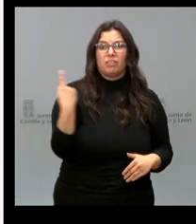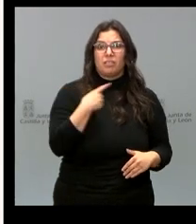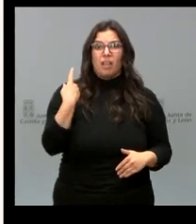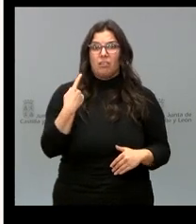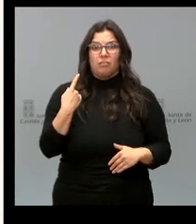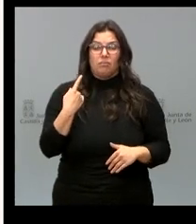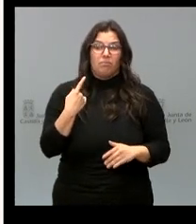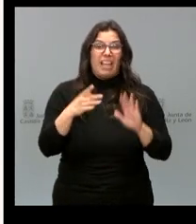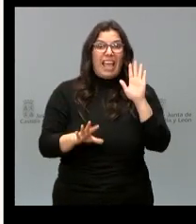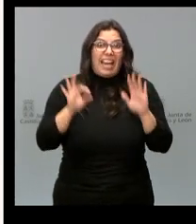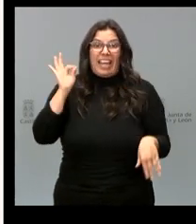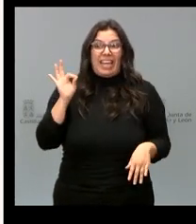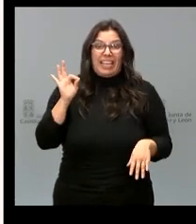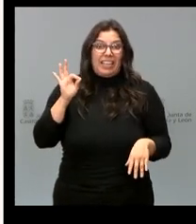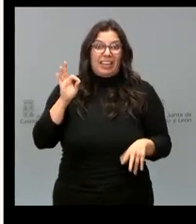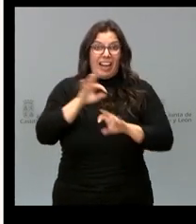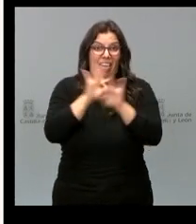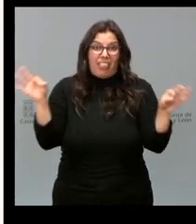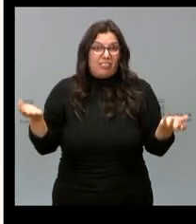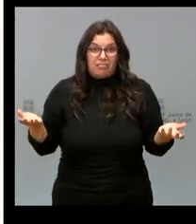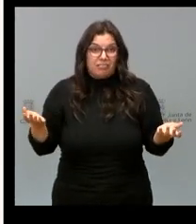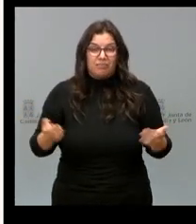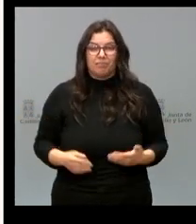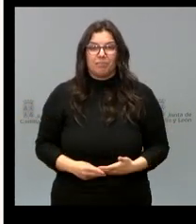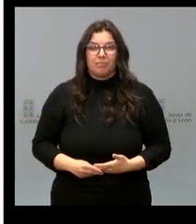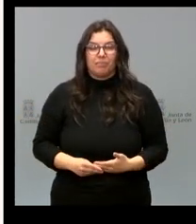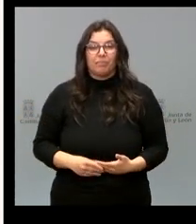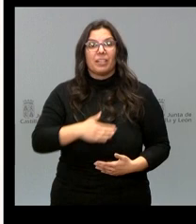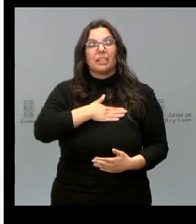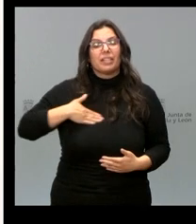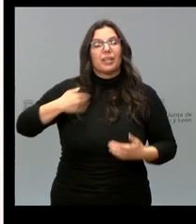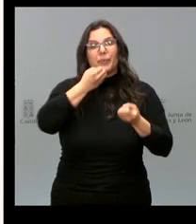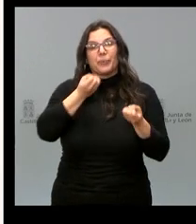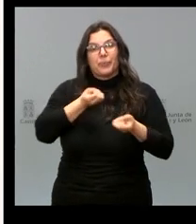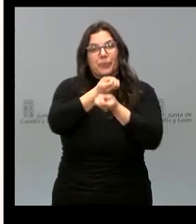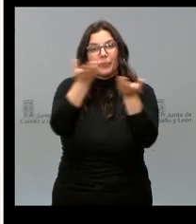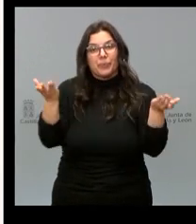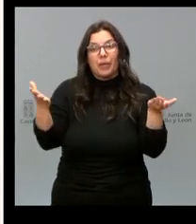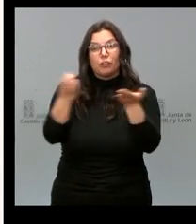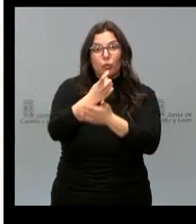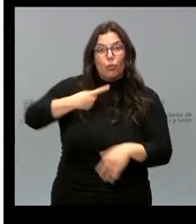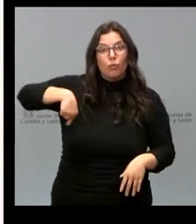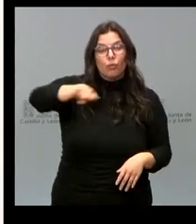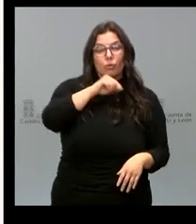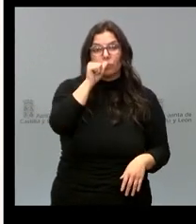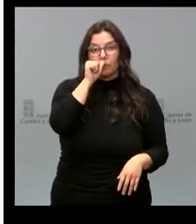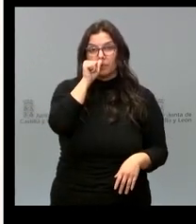elige tener una enfermedad mental. Yo quiero trasladarles a todos ustedes